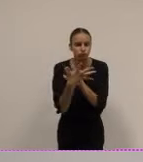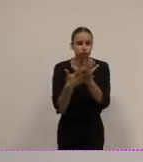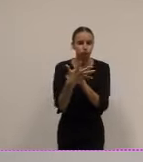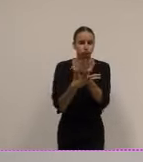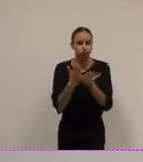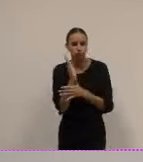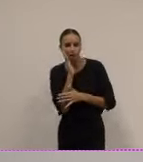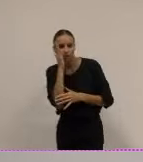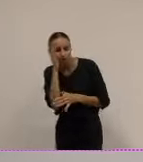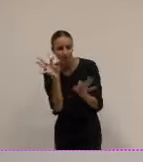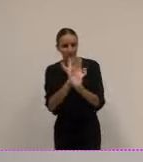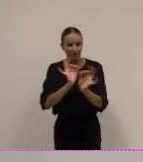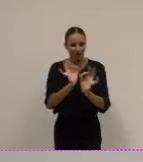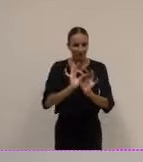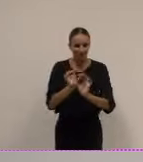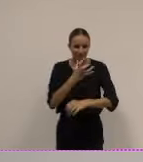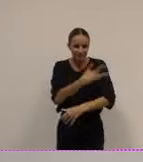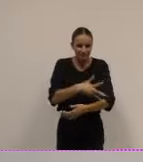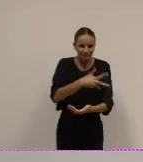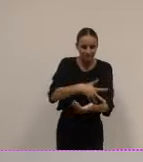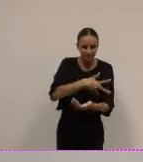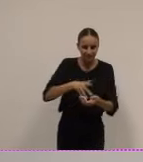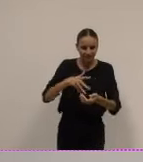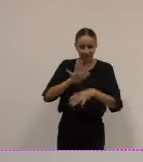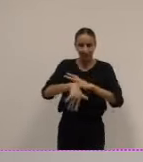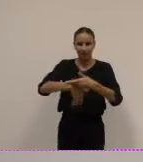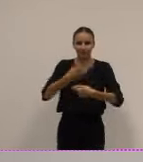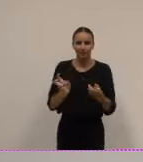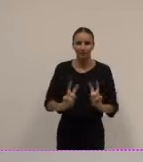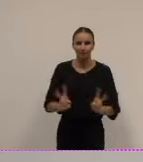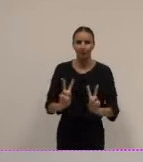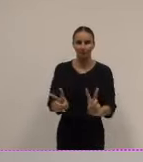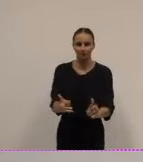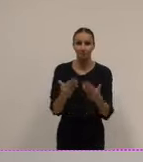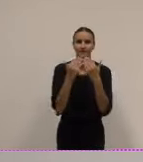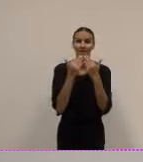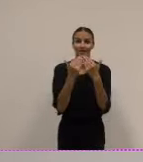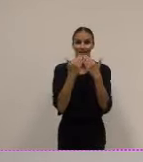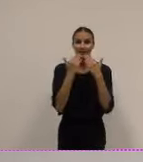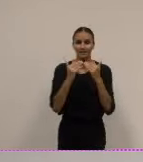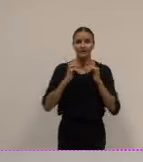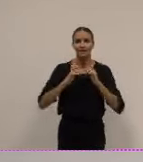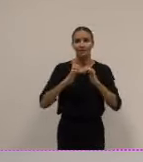sin sangre. No te juzgues sin tiempo. Muchas gracias. Finalizamos la sesión.